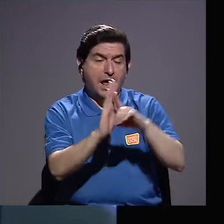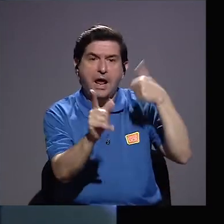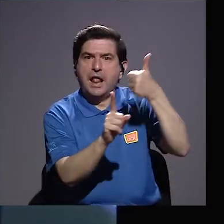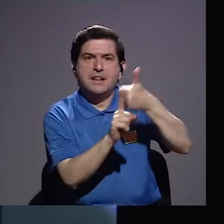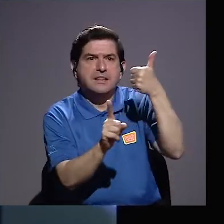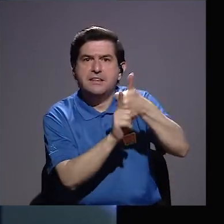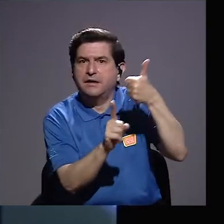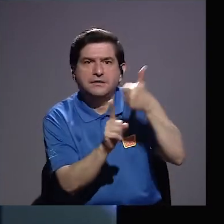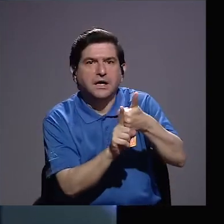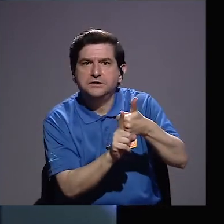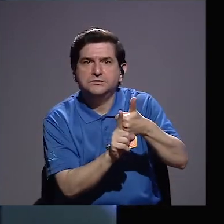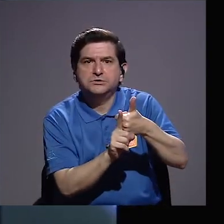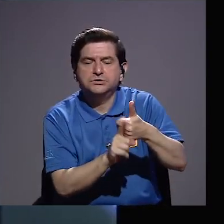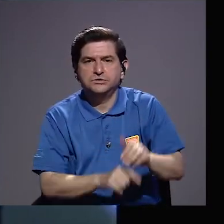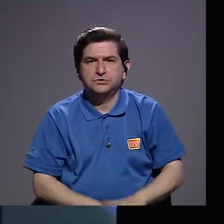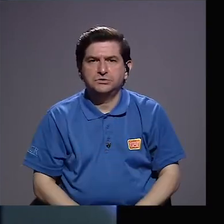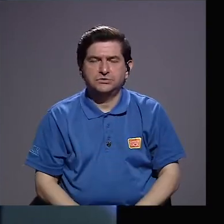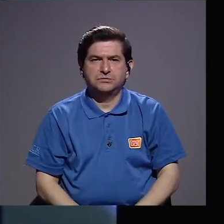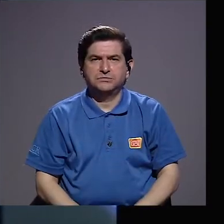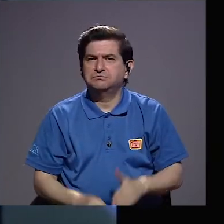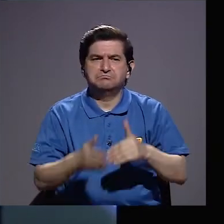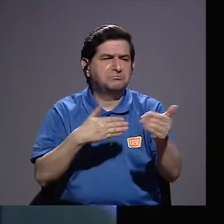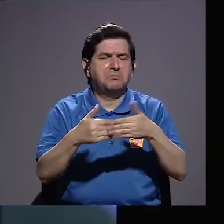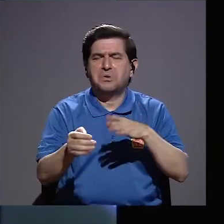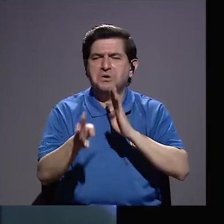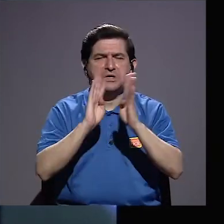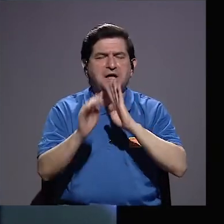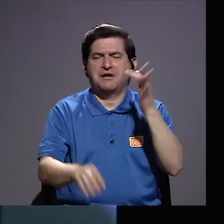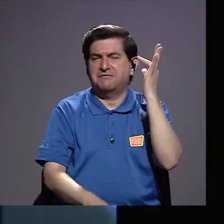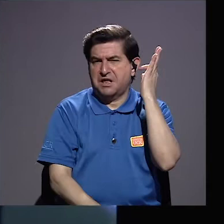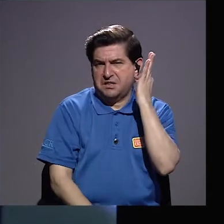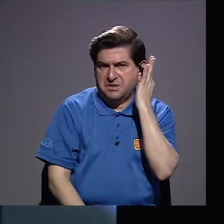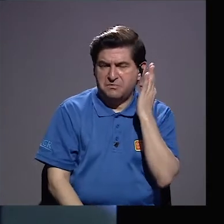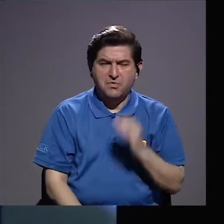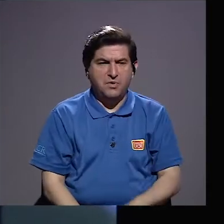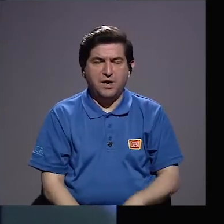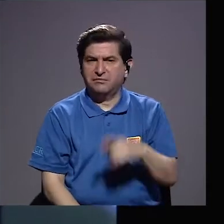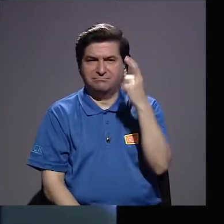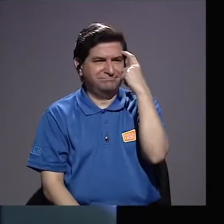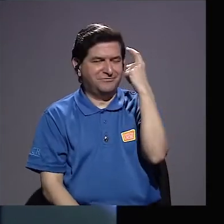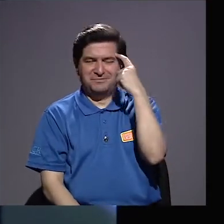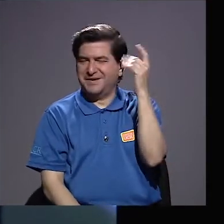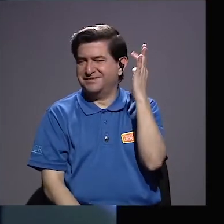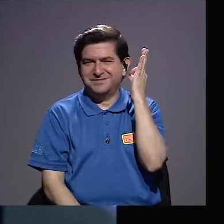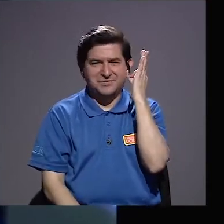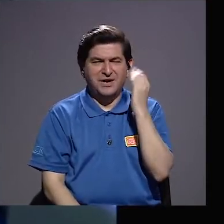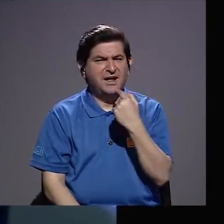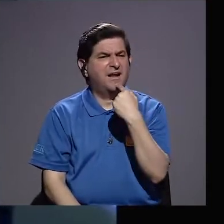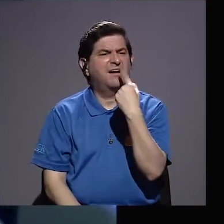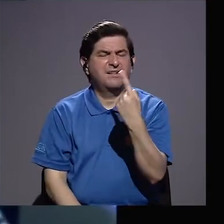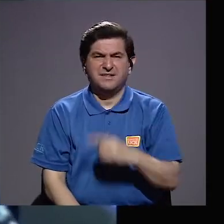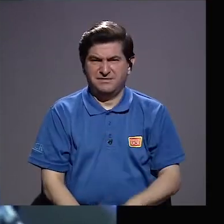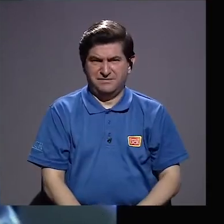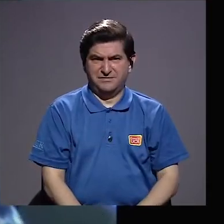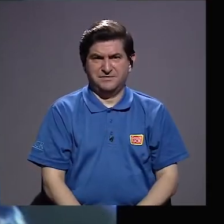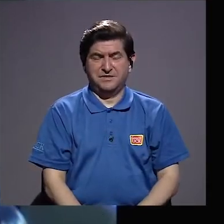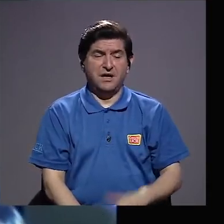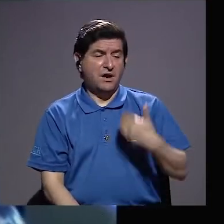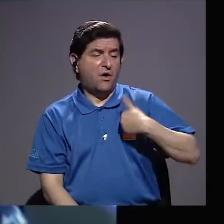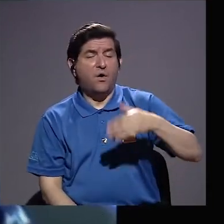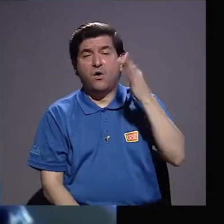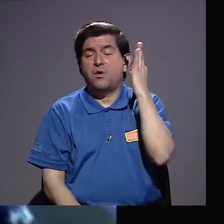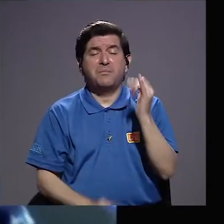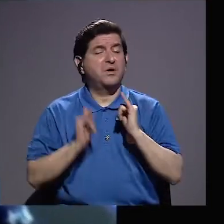derecho mismo, por más que hable a veces de mujeres, no está pensando en mujeres. Cuando le dicen a uno, hombres y mujeres